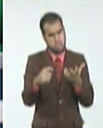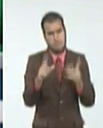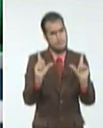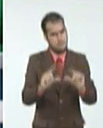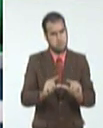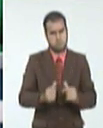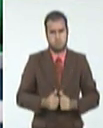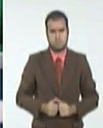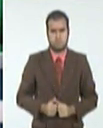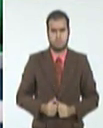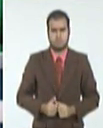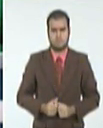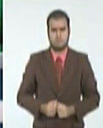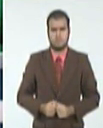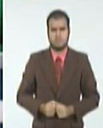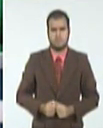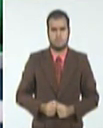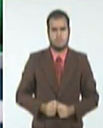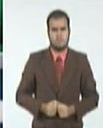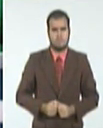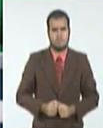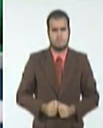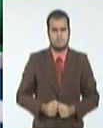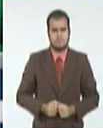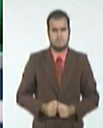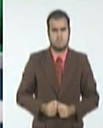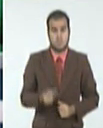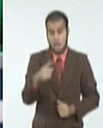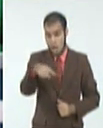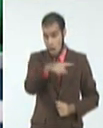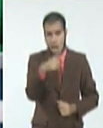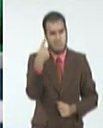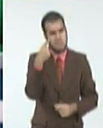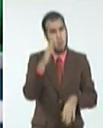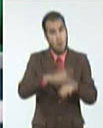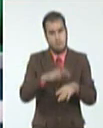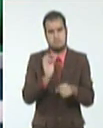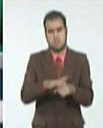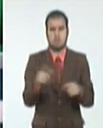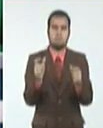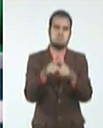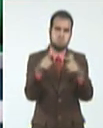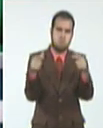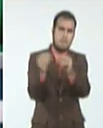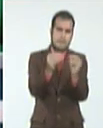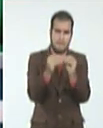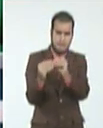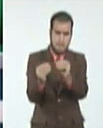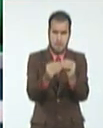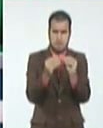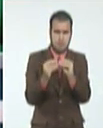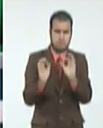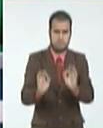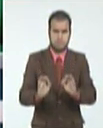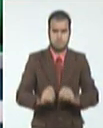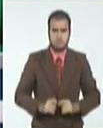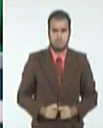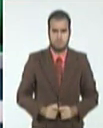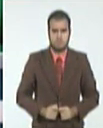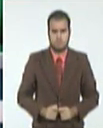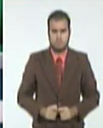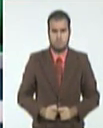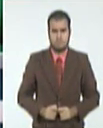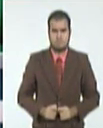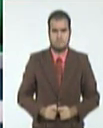personas que siempre hacen que se incrementen estas estadísticas. Cuba, administrando